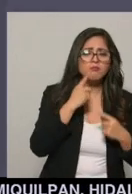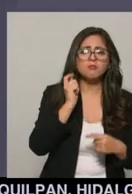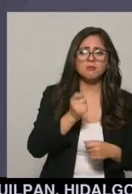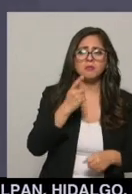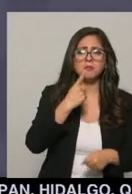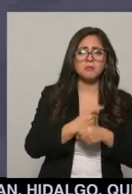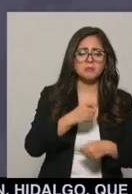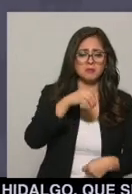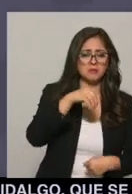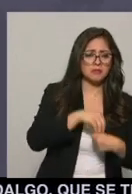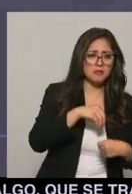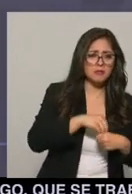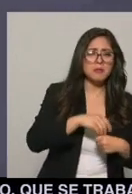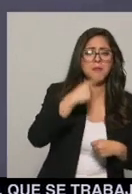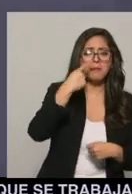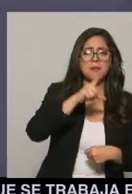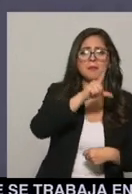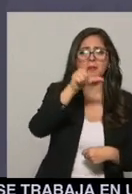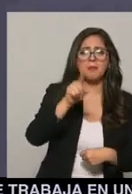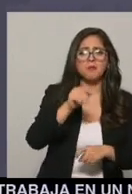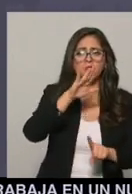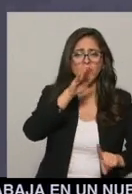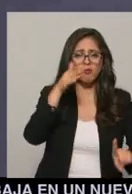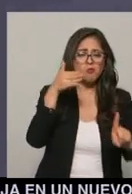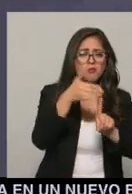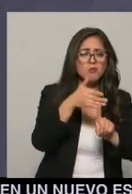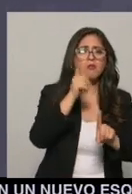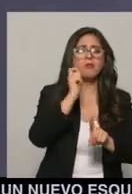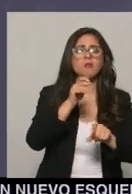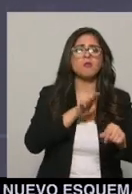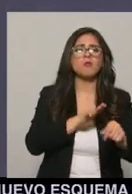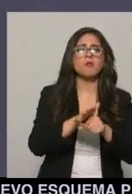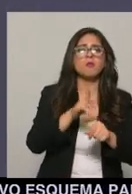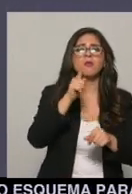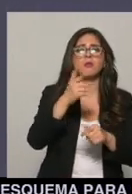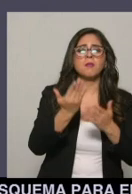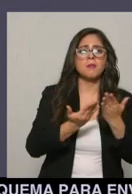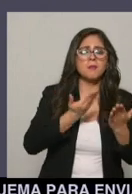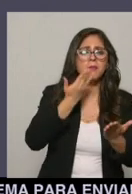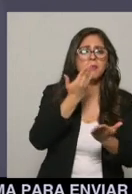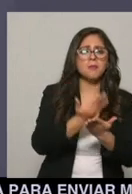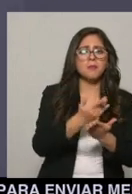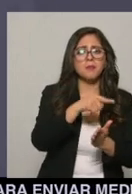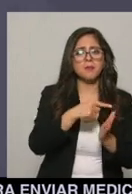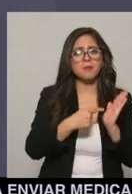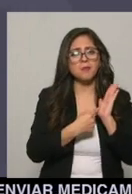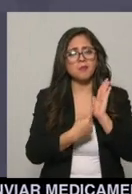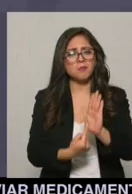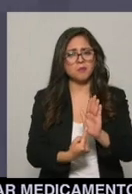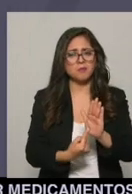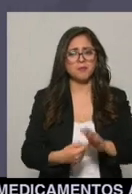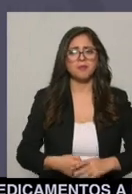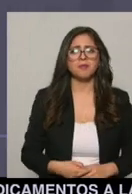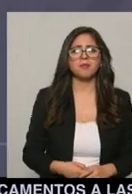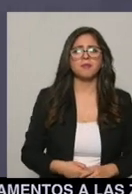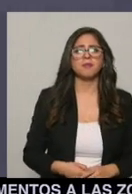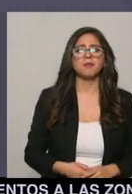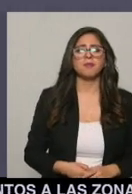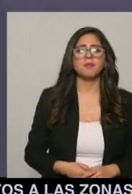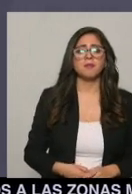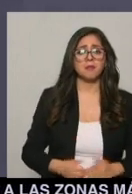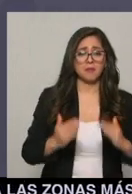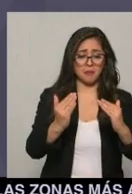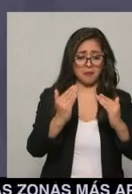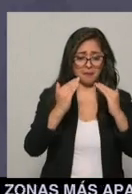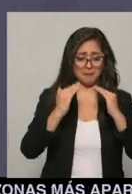para lograr la objetividad de los propósitos que se persiguen en esta muestra. Y como podrán ver en la parte de abajo, hay